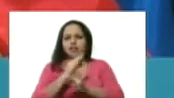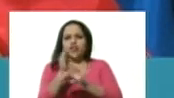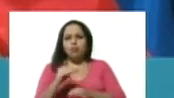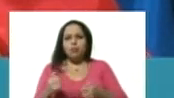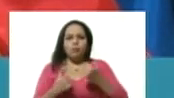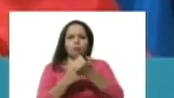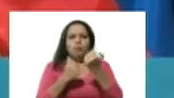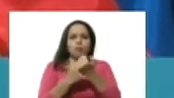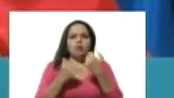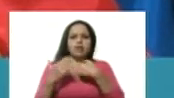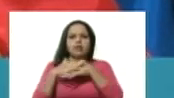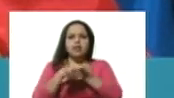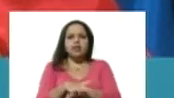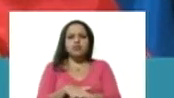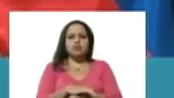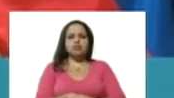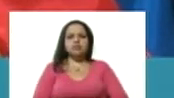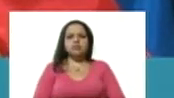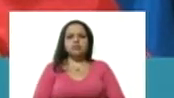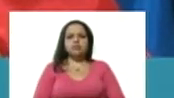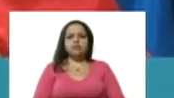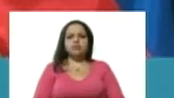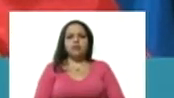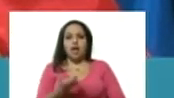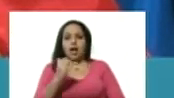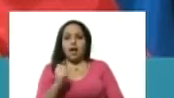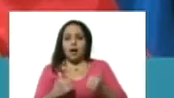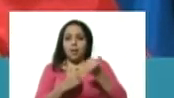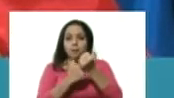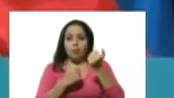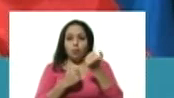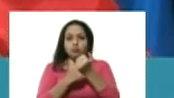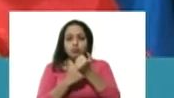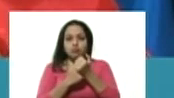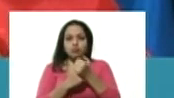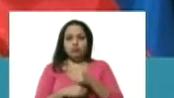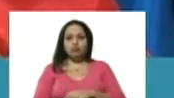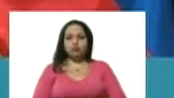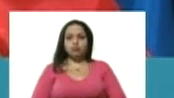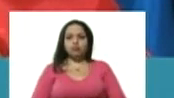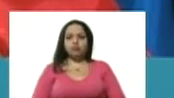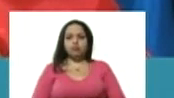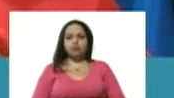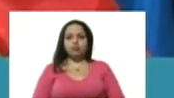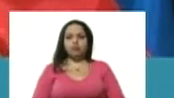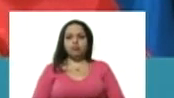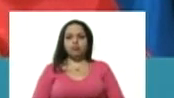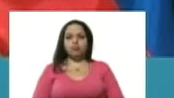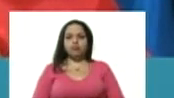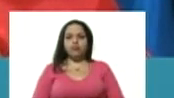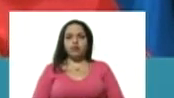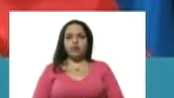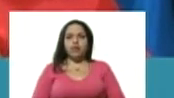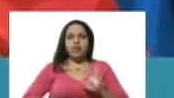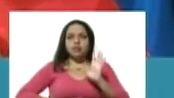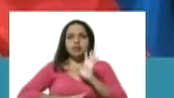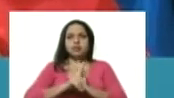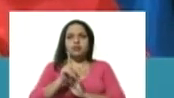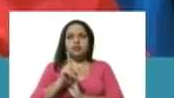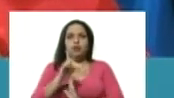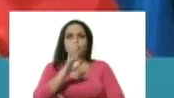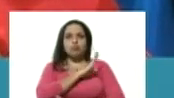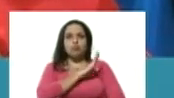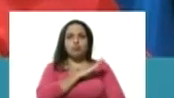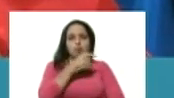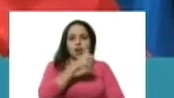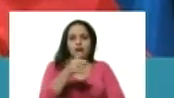de integración regional, que apoya no solamente el desarrollo propio de